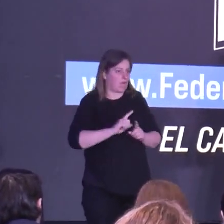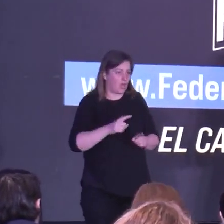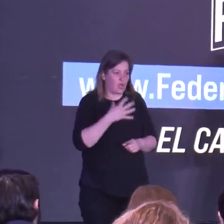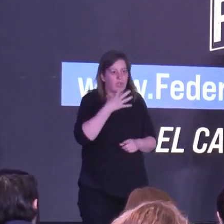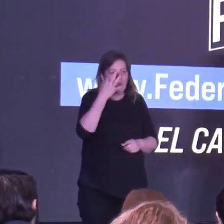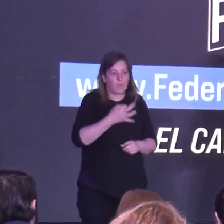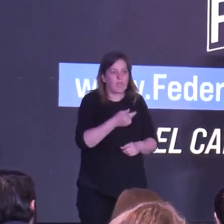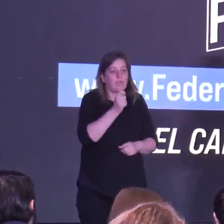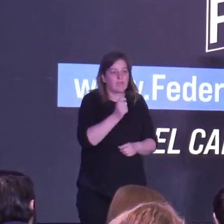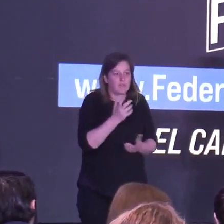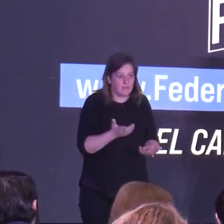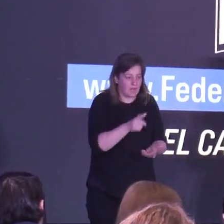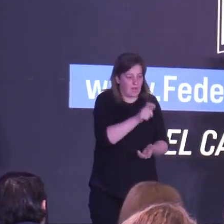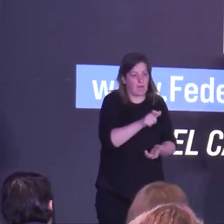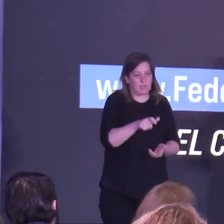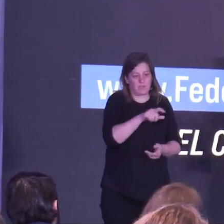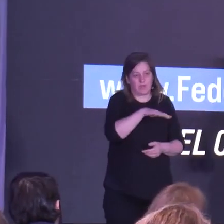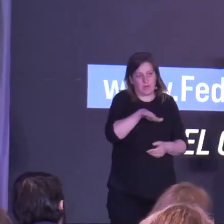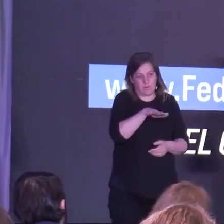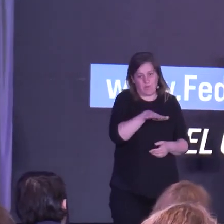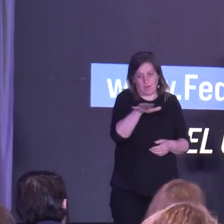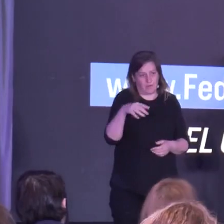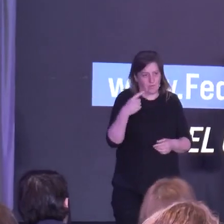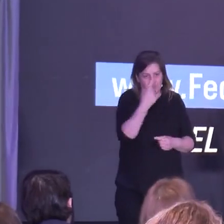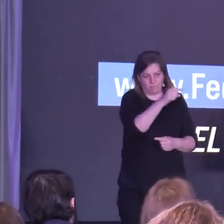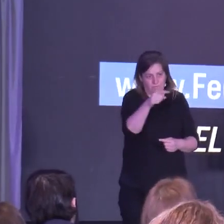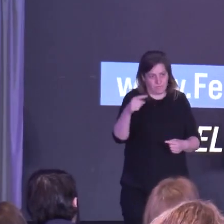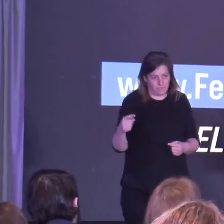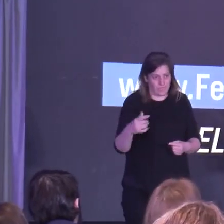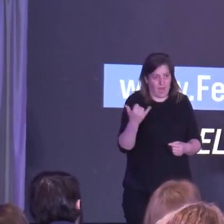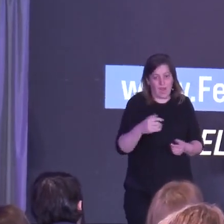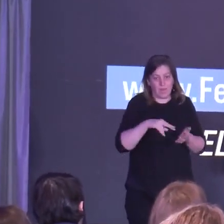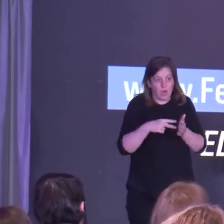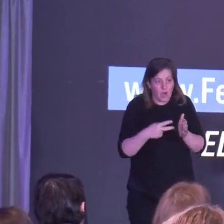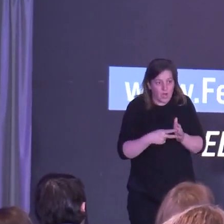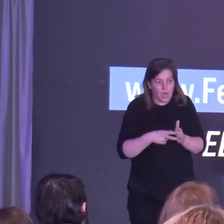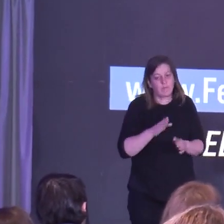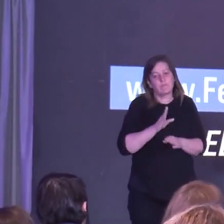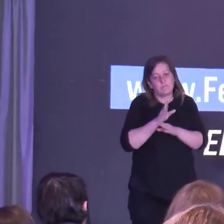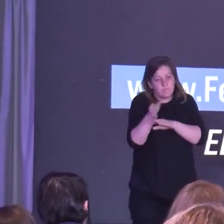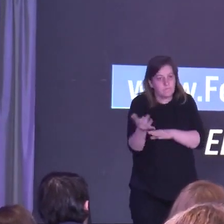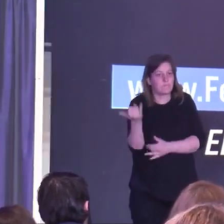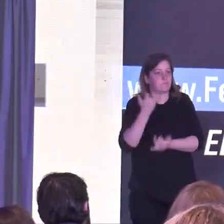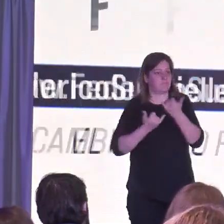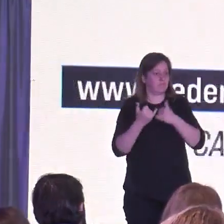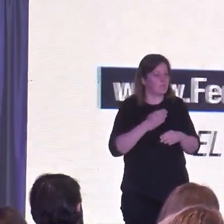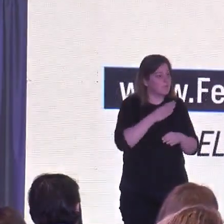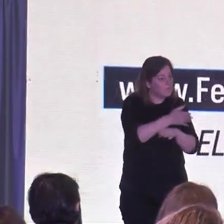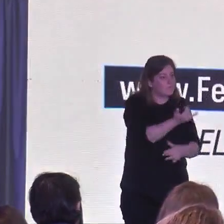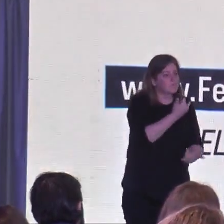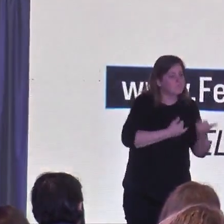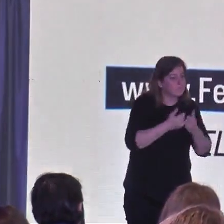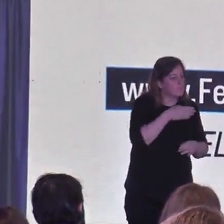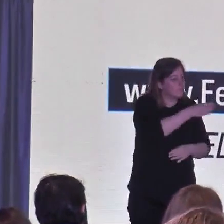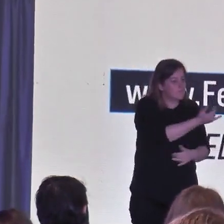actores que son protagonistas de cada una de las problemáticas que tiene la ciudad, que él mismo percibió